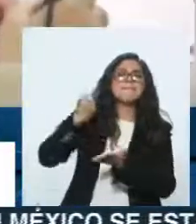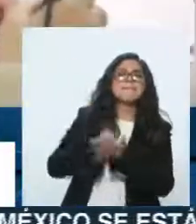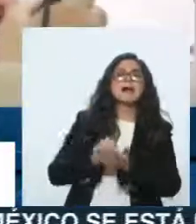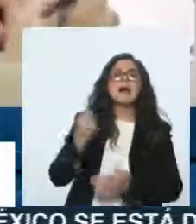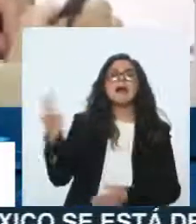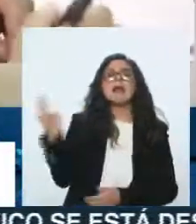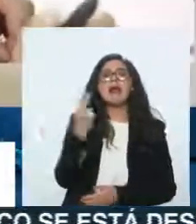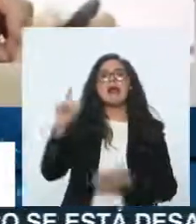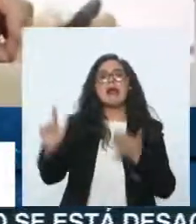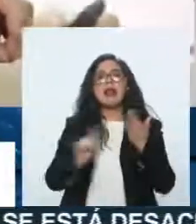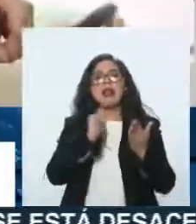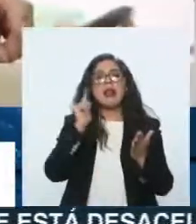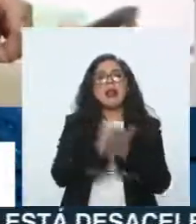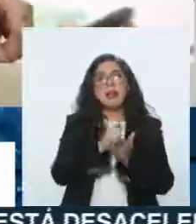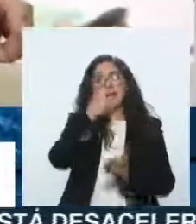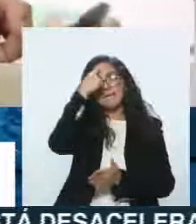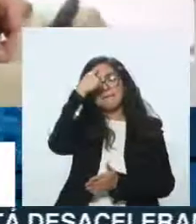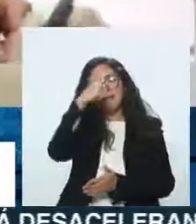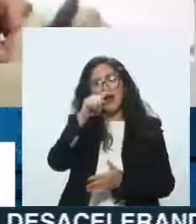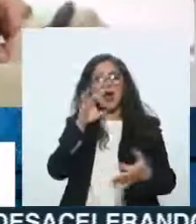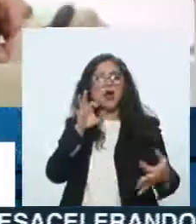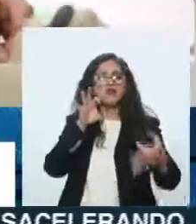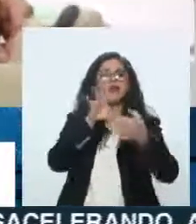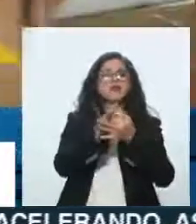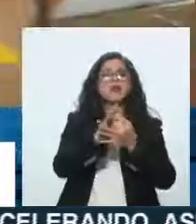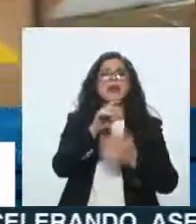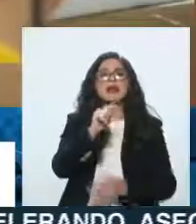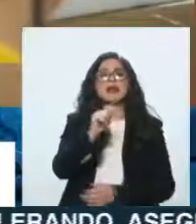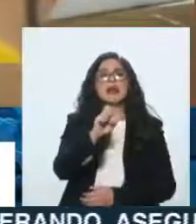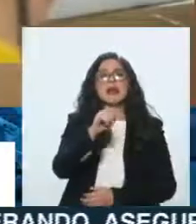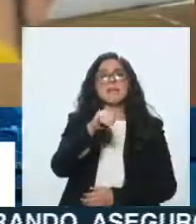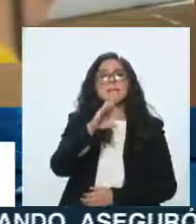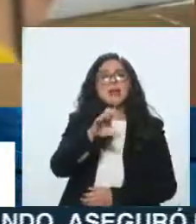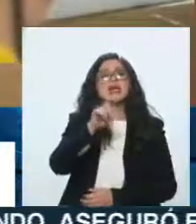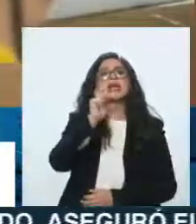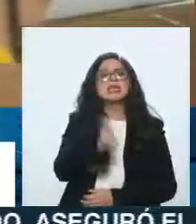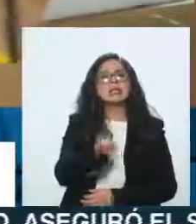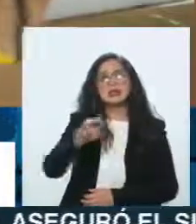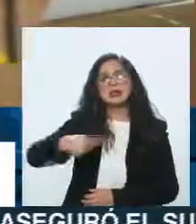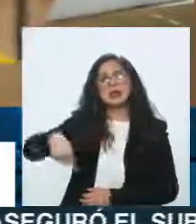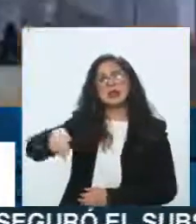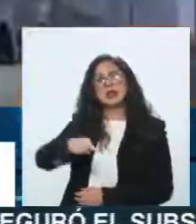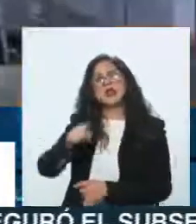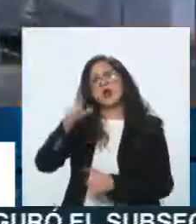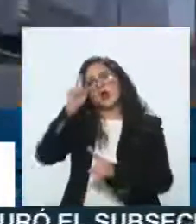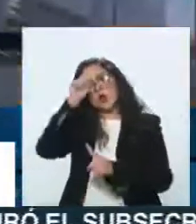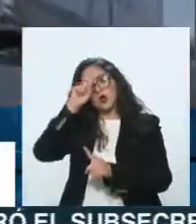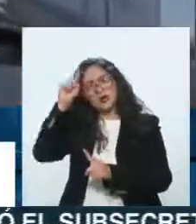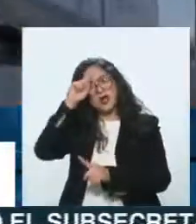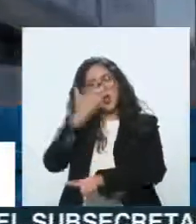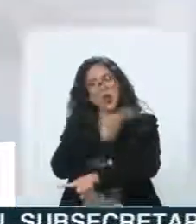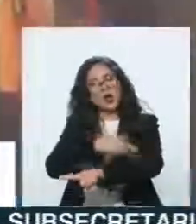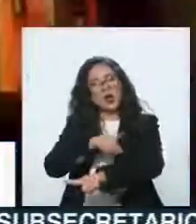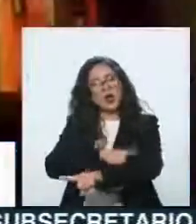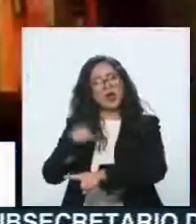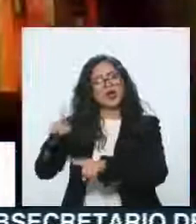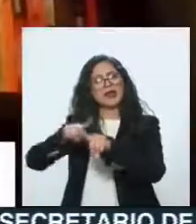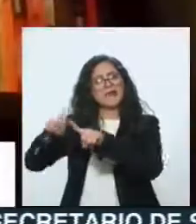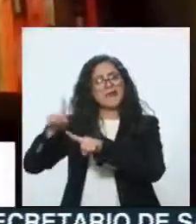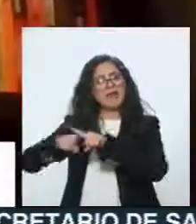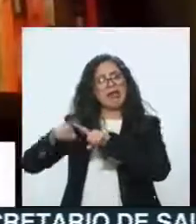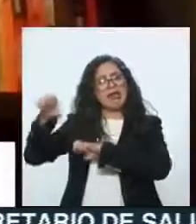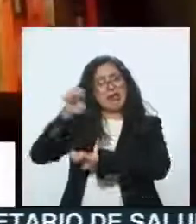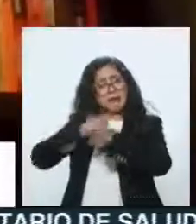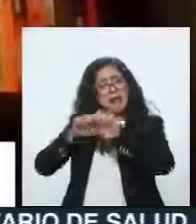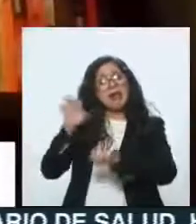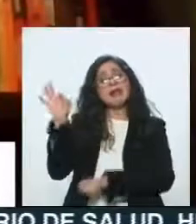leyes complementarias al TEMEC fue el Consejo Coordinador Empresarial. Entonces, pues es posible que más bien haya venido la